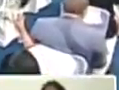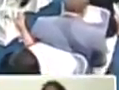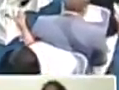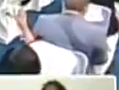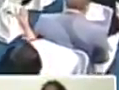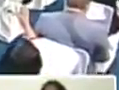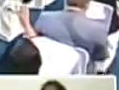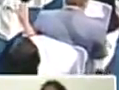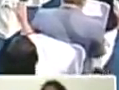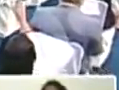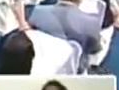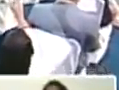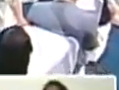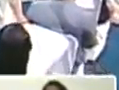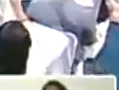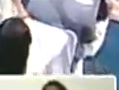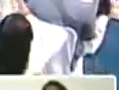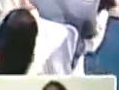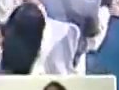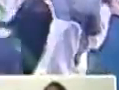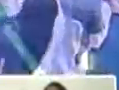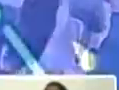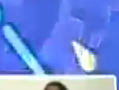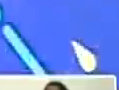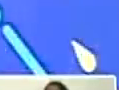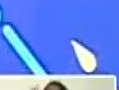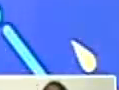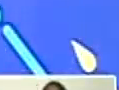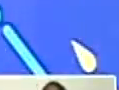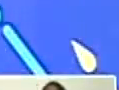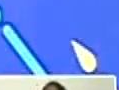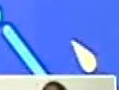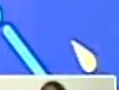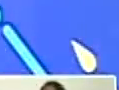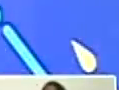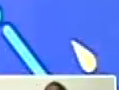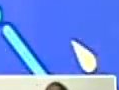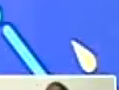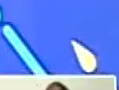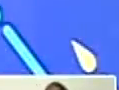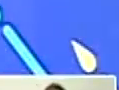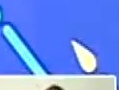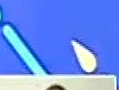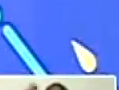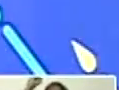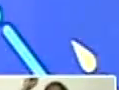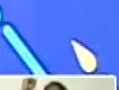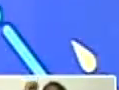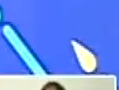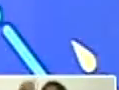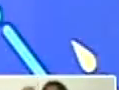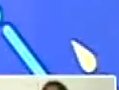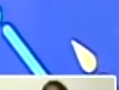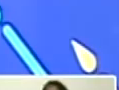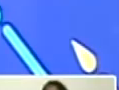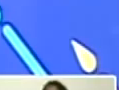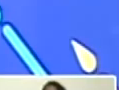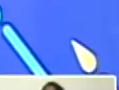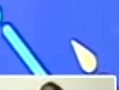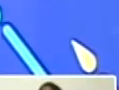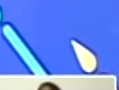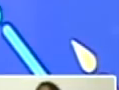gracias Miranda, lo volvimos a lograr, volvimos a triunfar con el voto